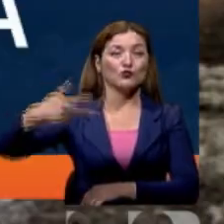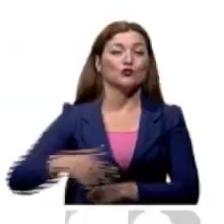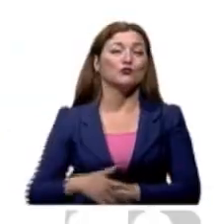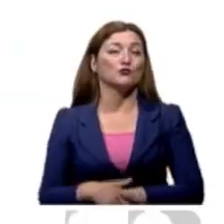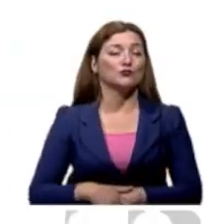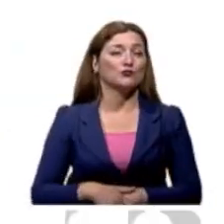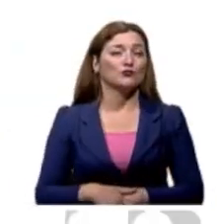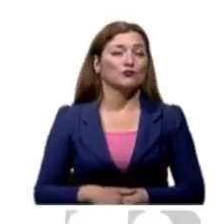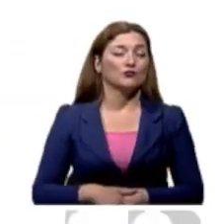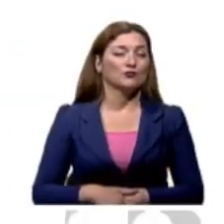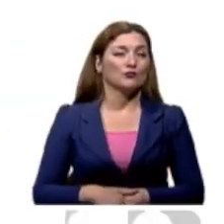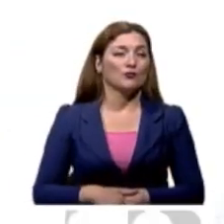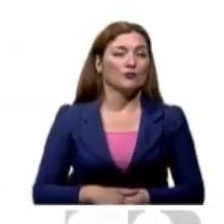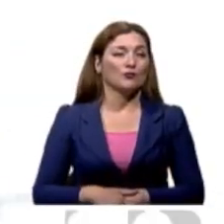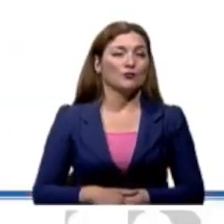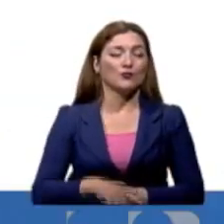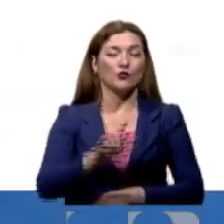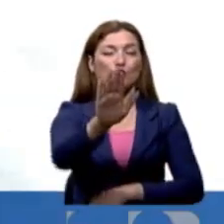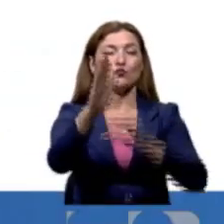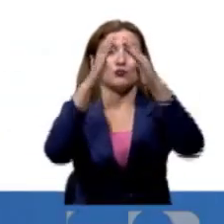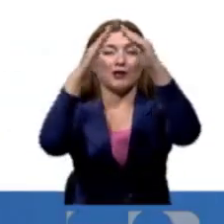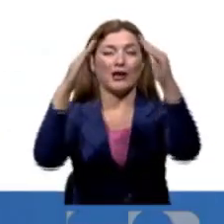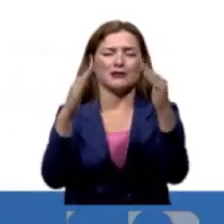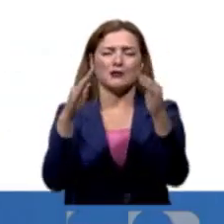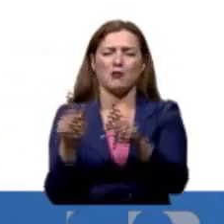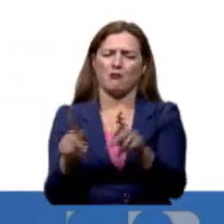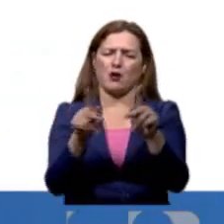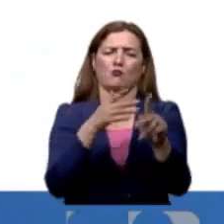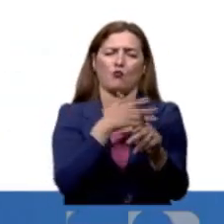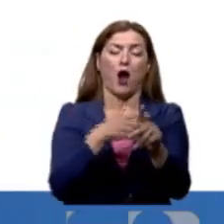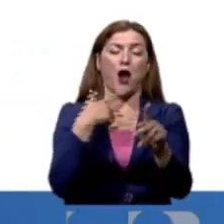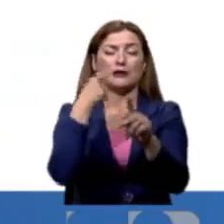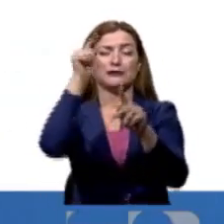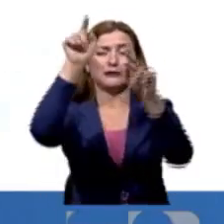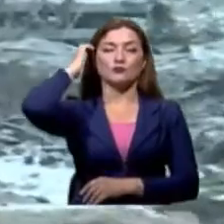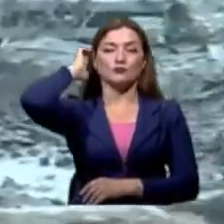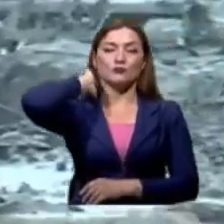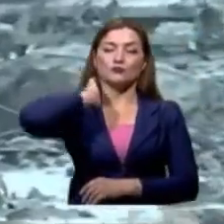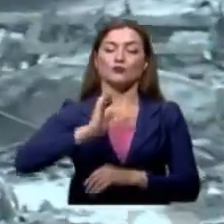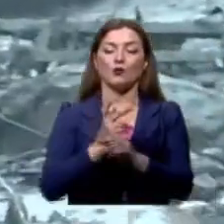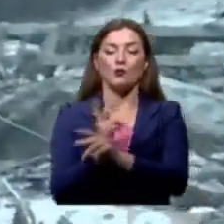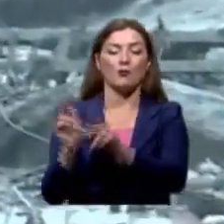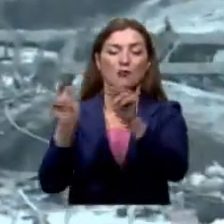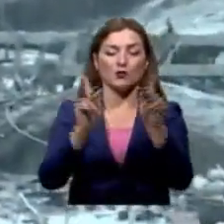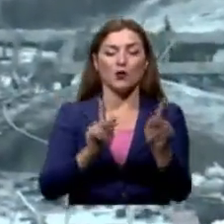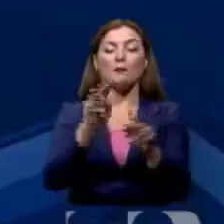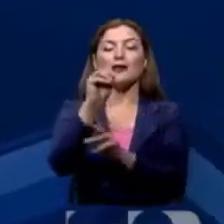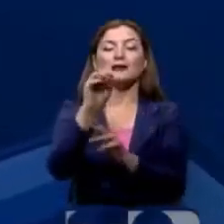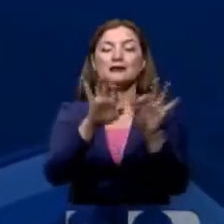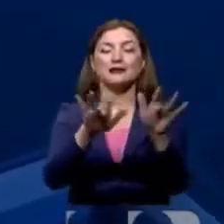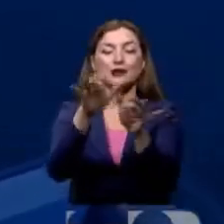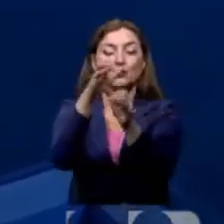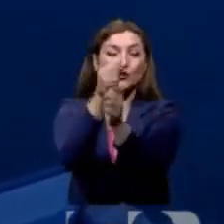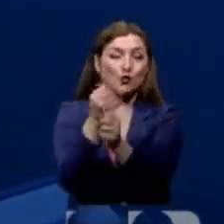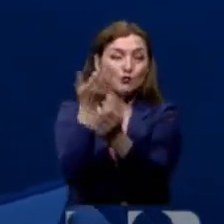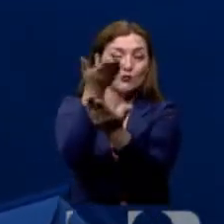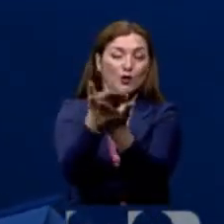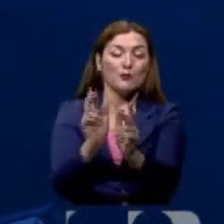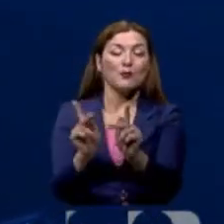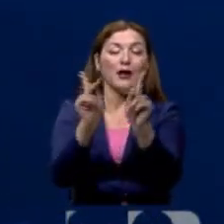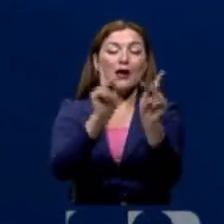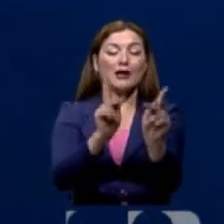época seca. Nos viene trayendo emergencias como incendios forestales y un posible desabastecimiento de agua. Y asocia también con